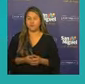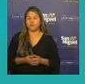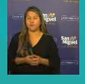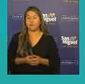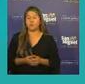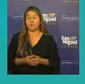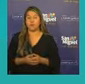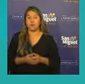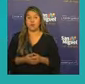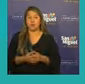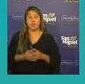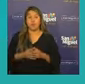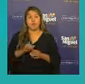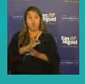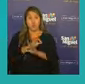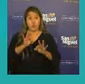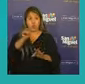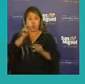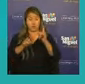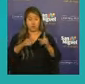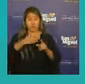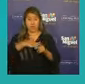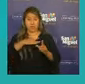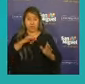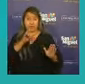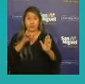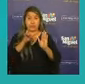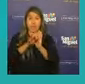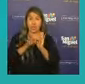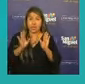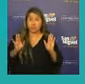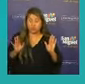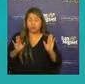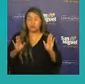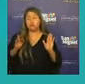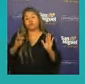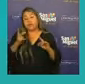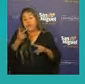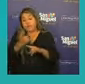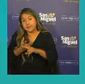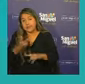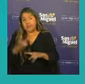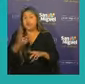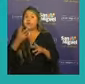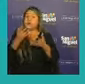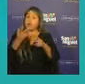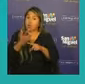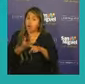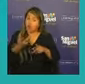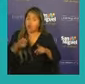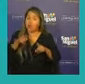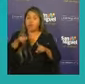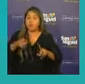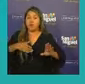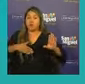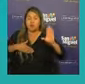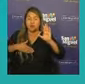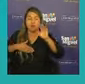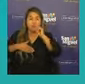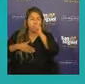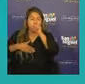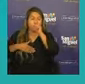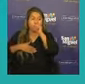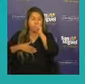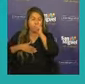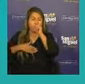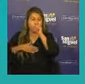Nadie quiere que hayan delitos, pero lo existen, hay, y desde ahí nuestro compromiso también es acompañar a las